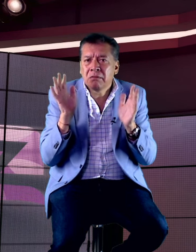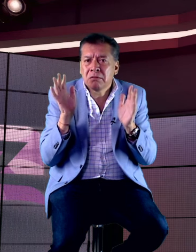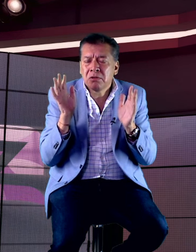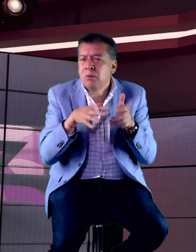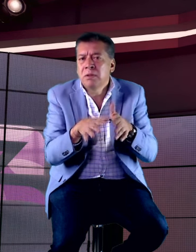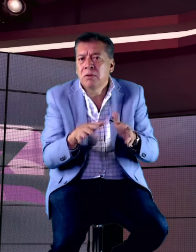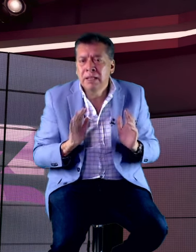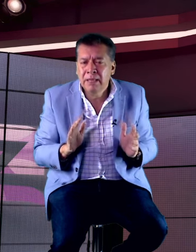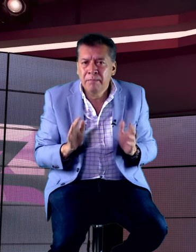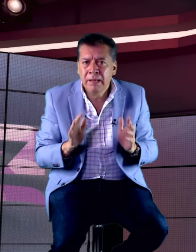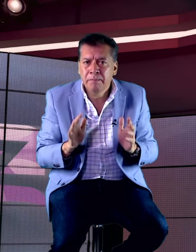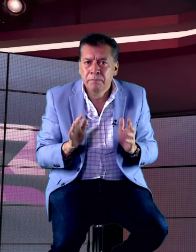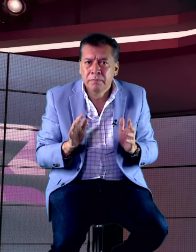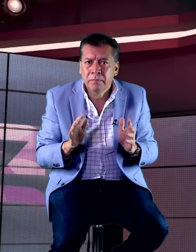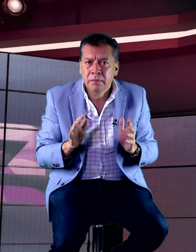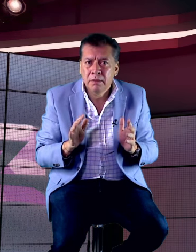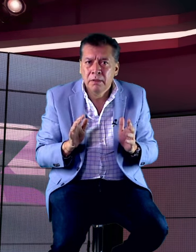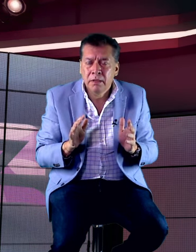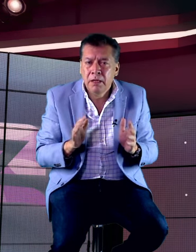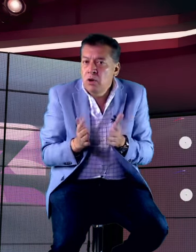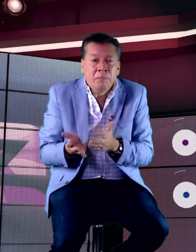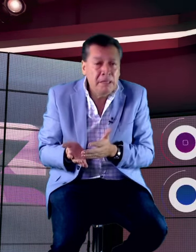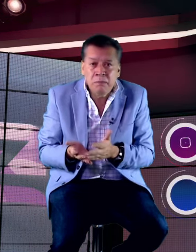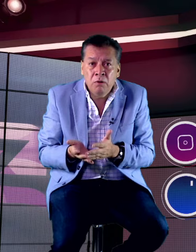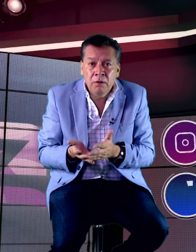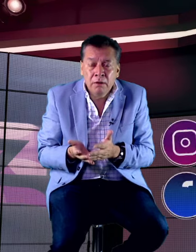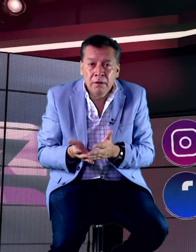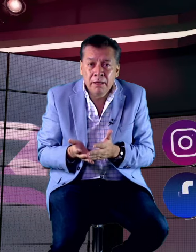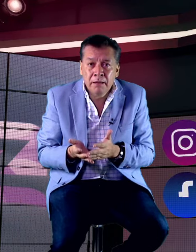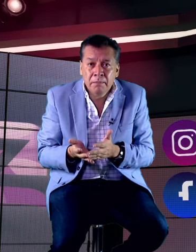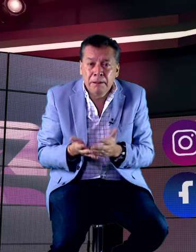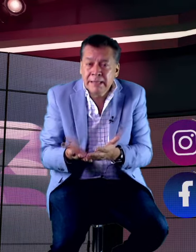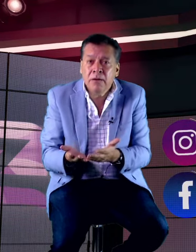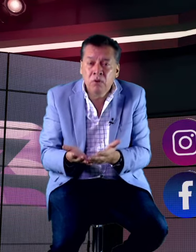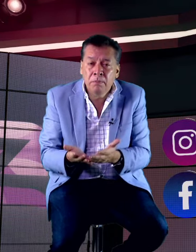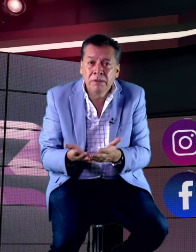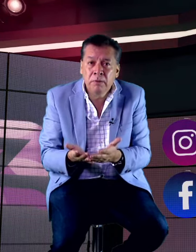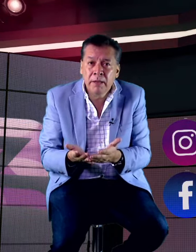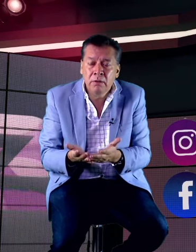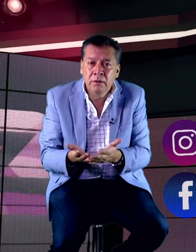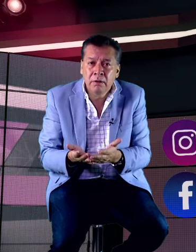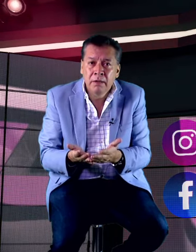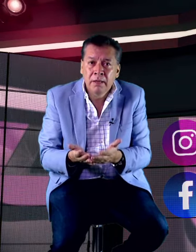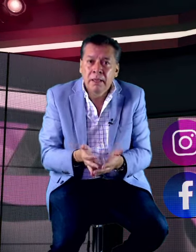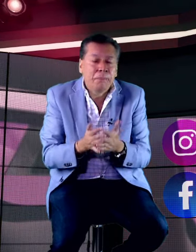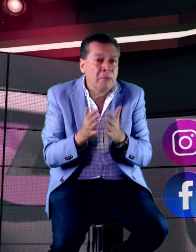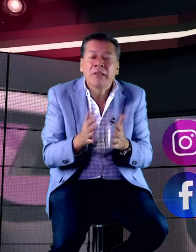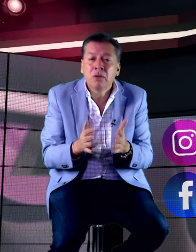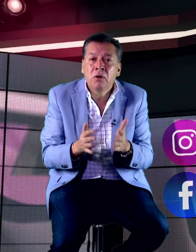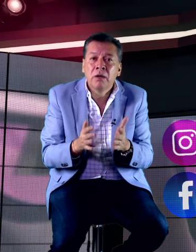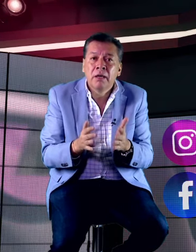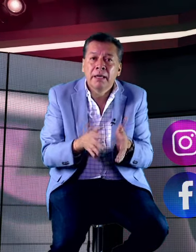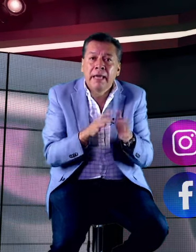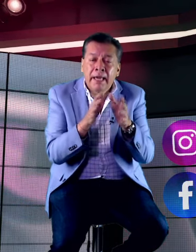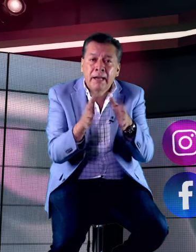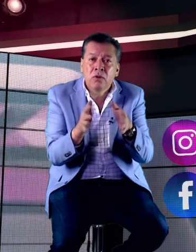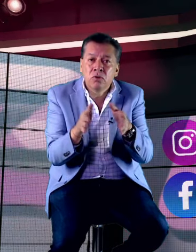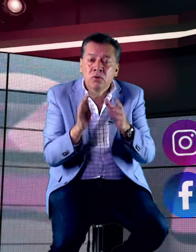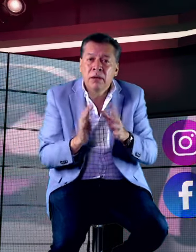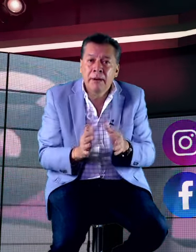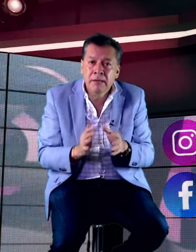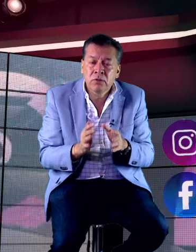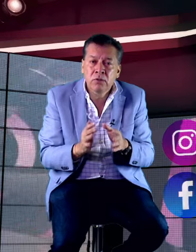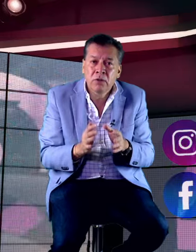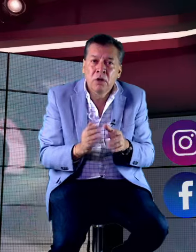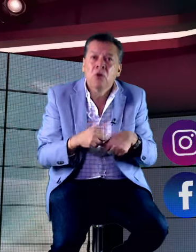gente se olvidó del tema y lo mismo pasa con López Obrador que prometió que él